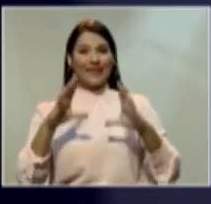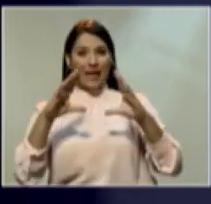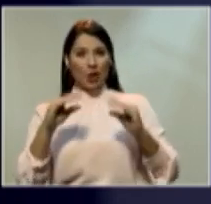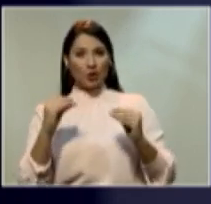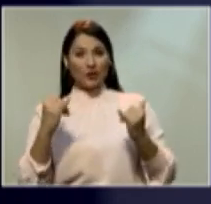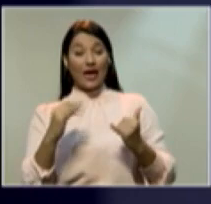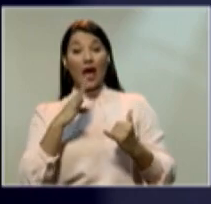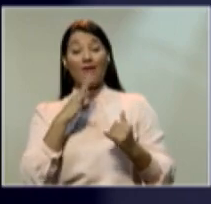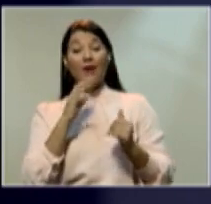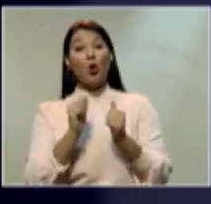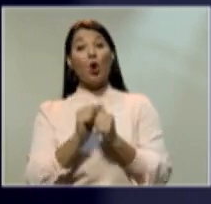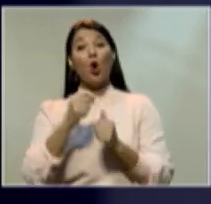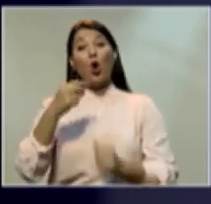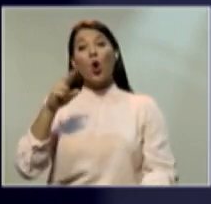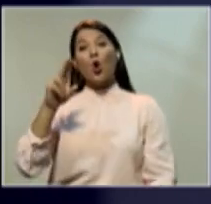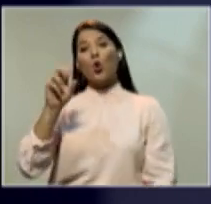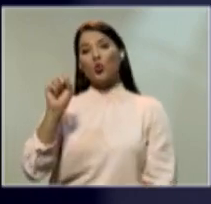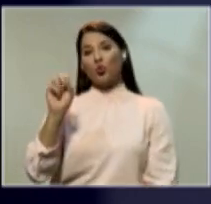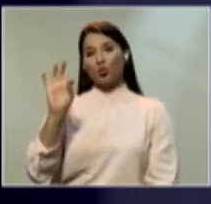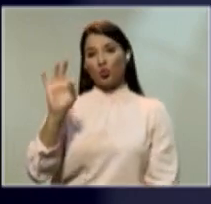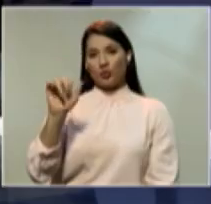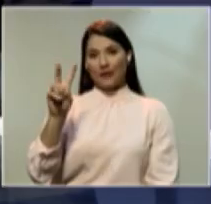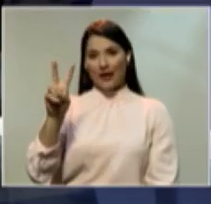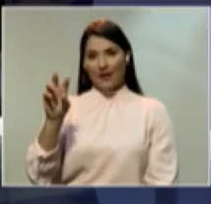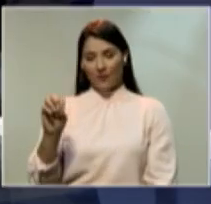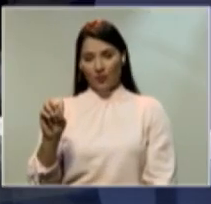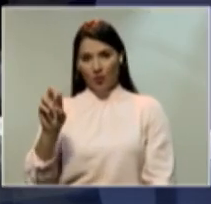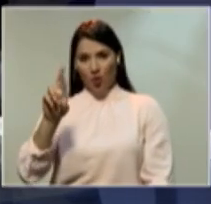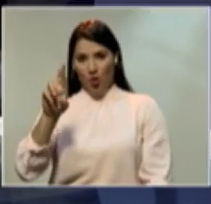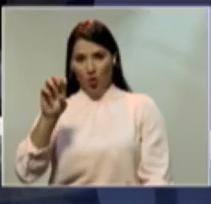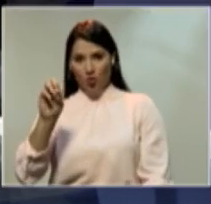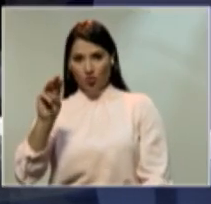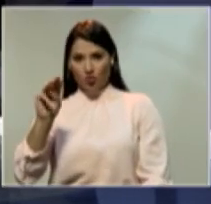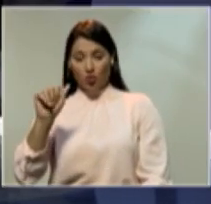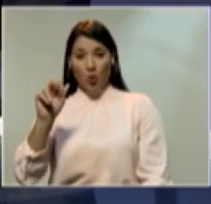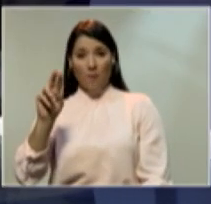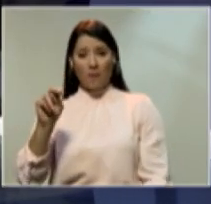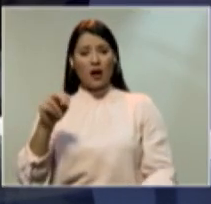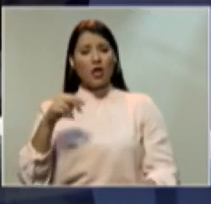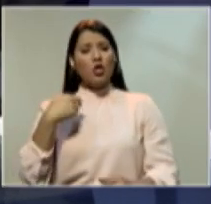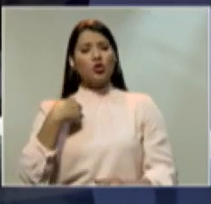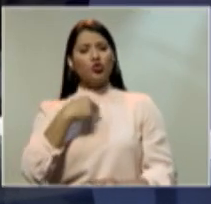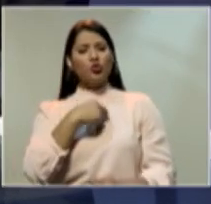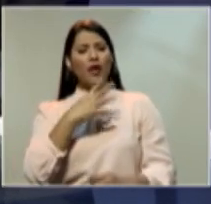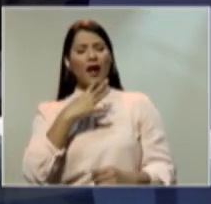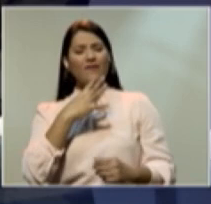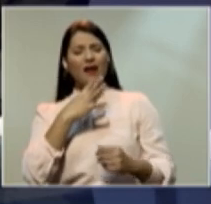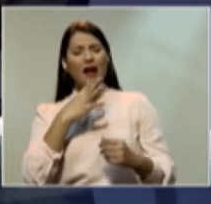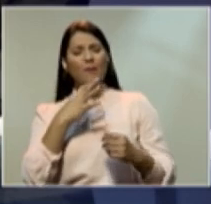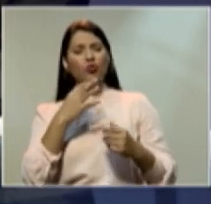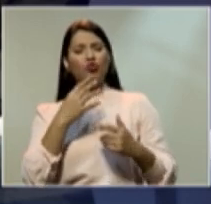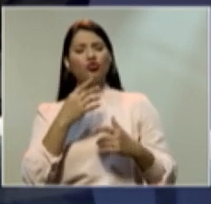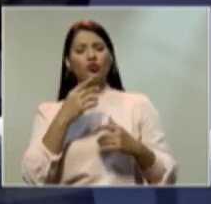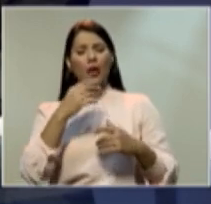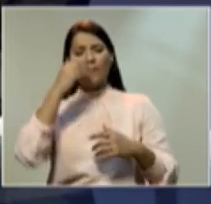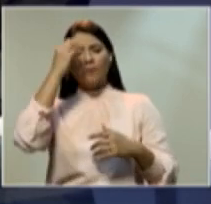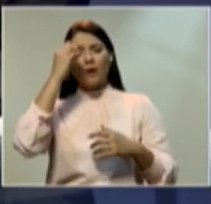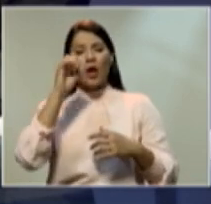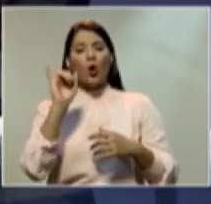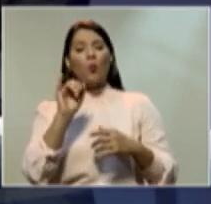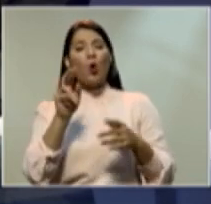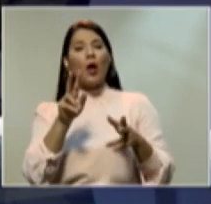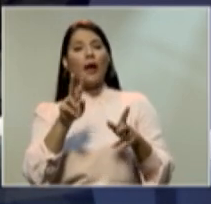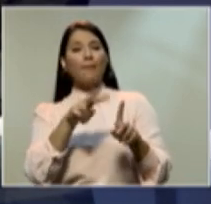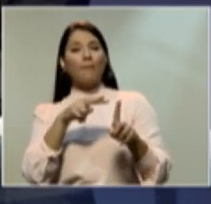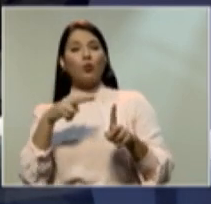con Gustavo Román Jacobo. Hablábamos del sentido que Ortega y Gasset le daba